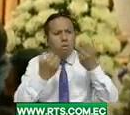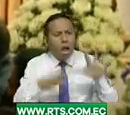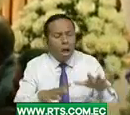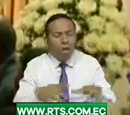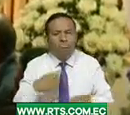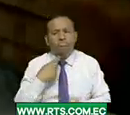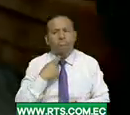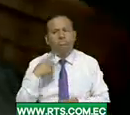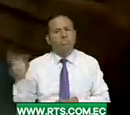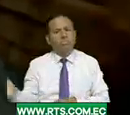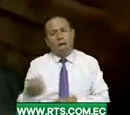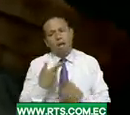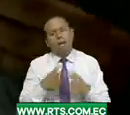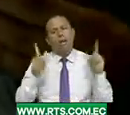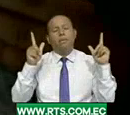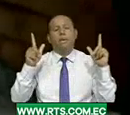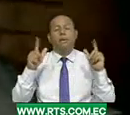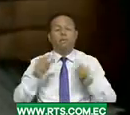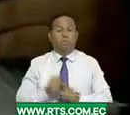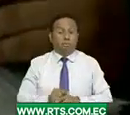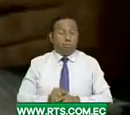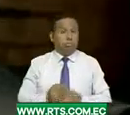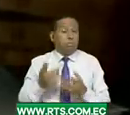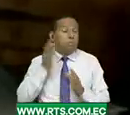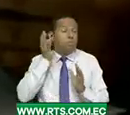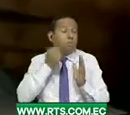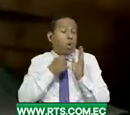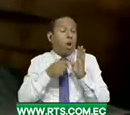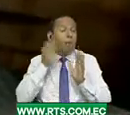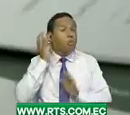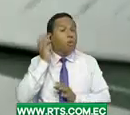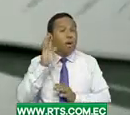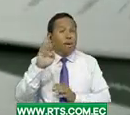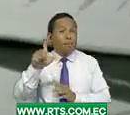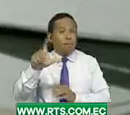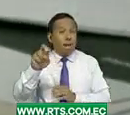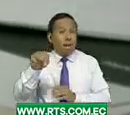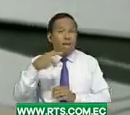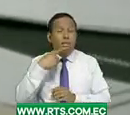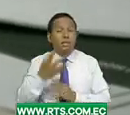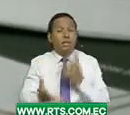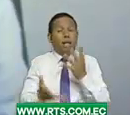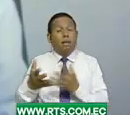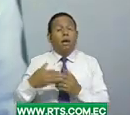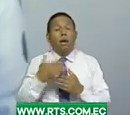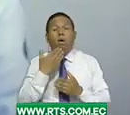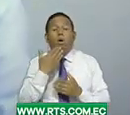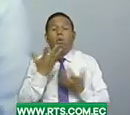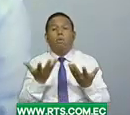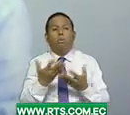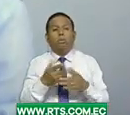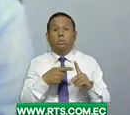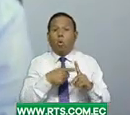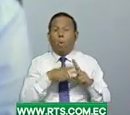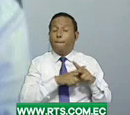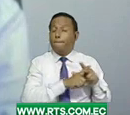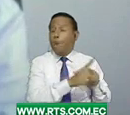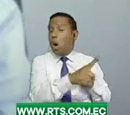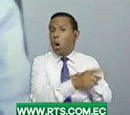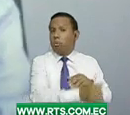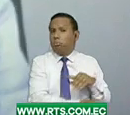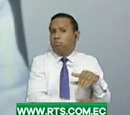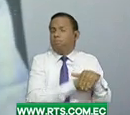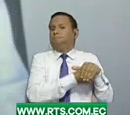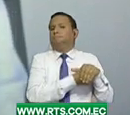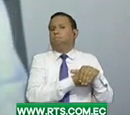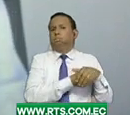Bernal, la prescripción podría llegar una vez cumplido el máximo de la pena. Entonces, en el caso del femicidio hablamos que este delito prescribe